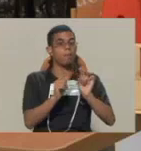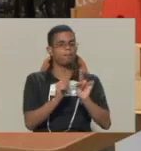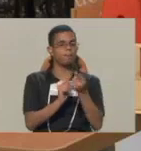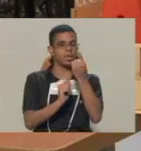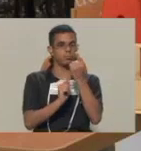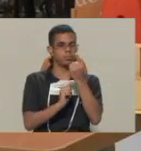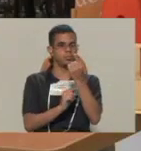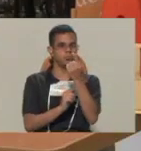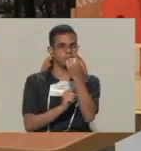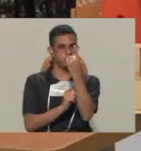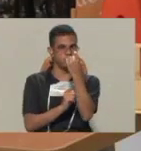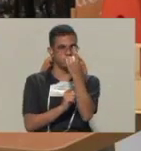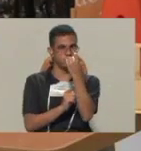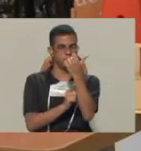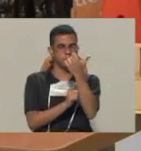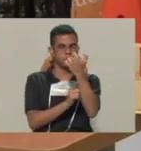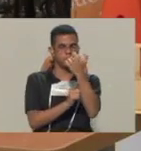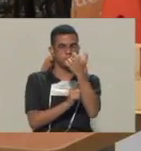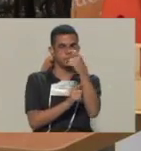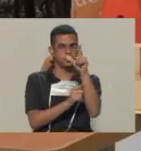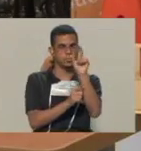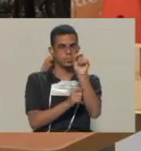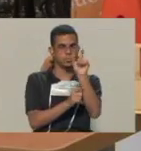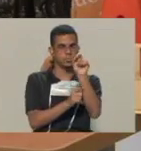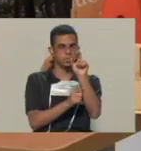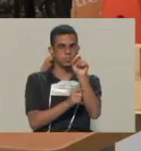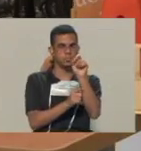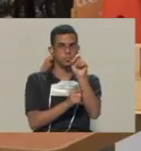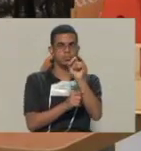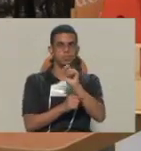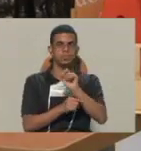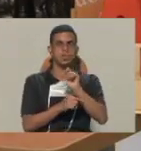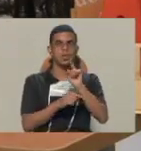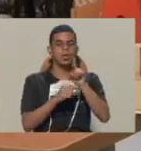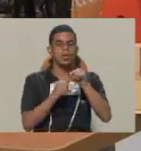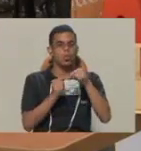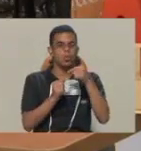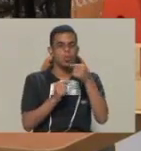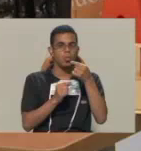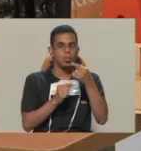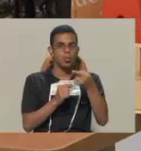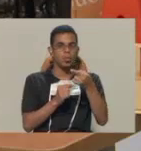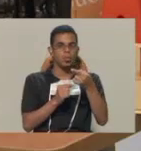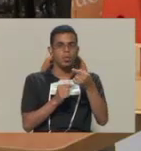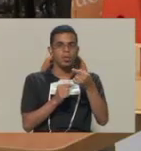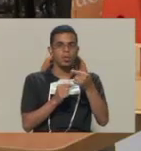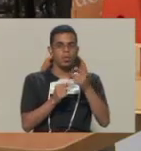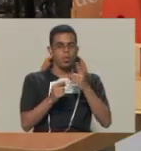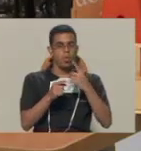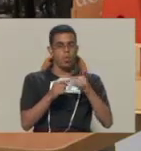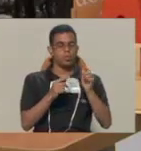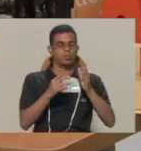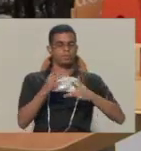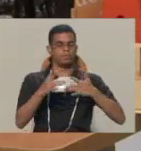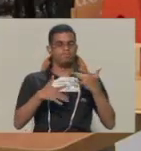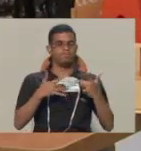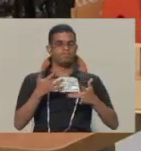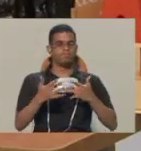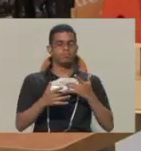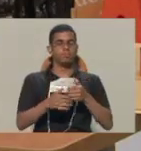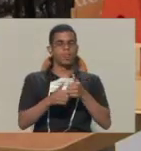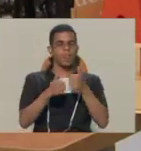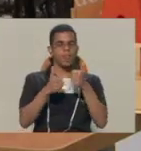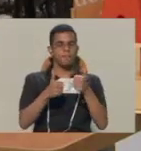pues evolucione como debería ser. Luego de este proceso agarramos